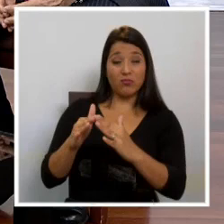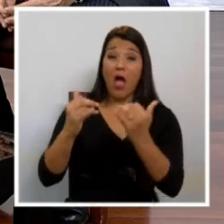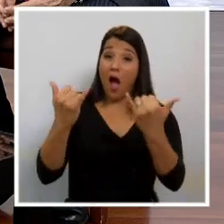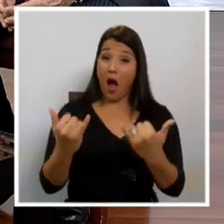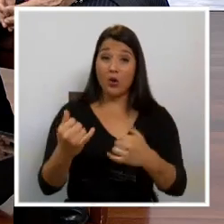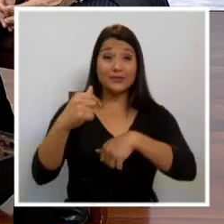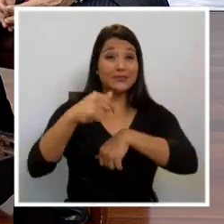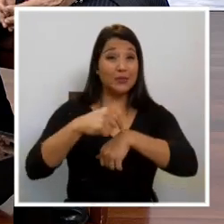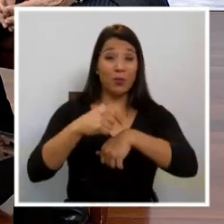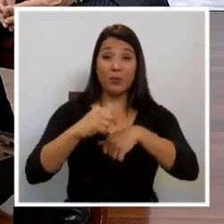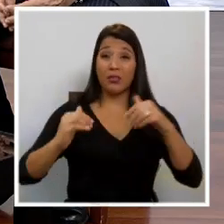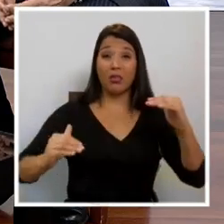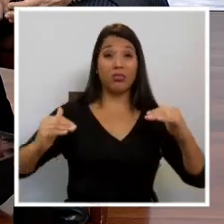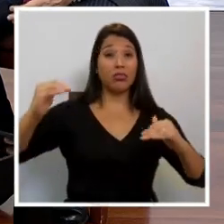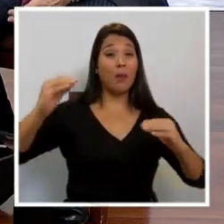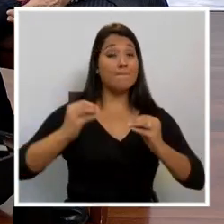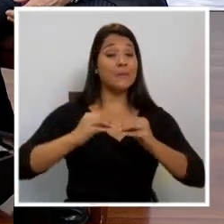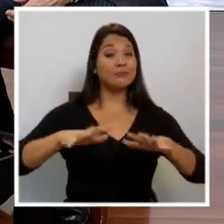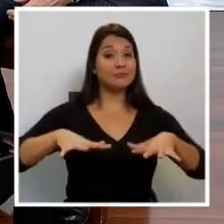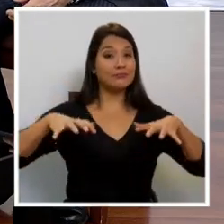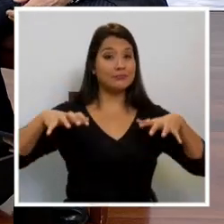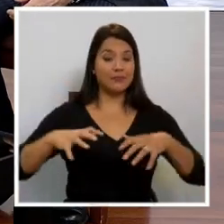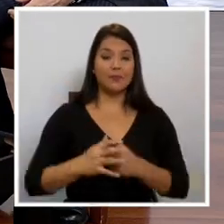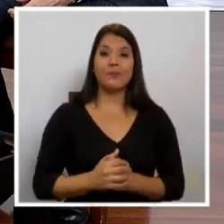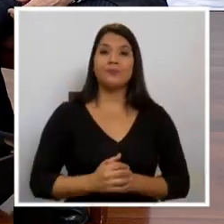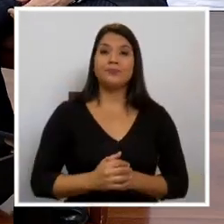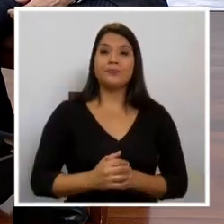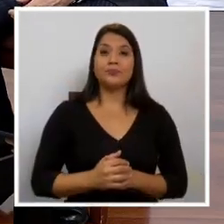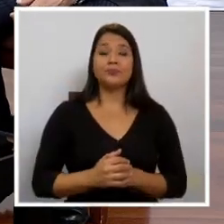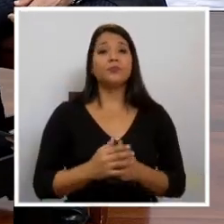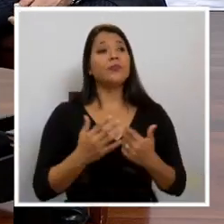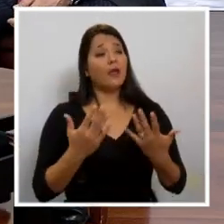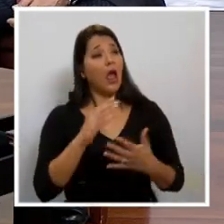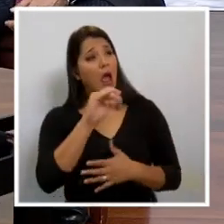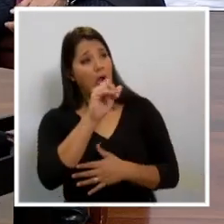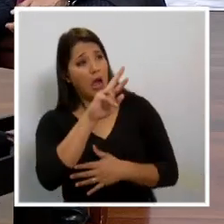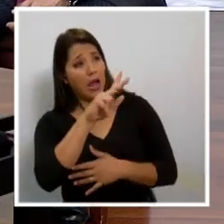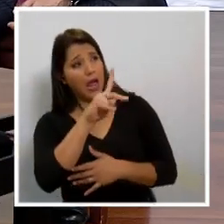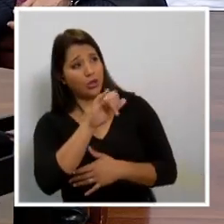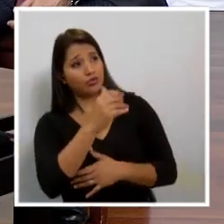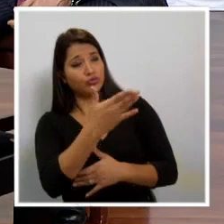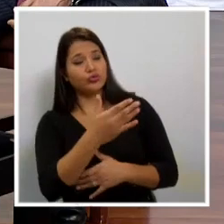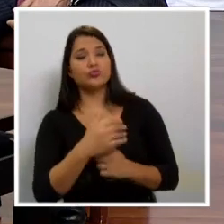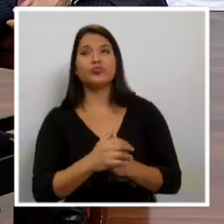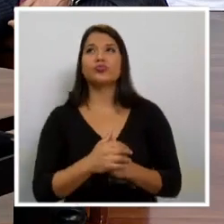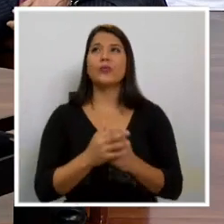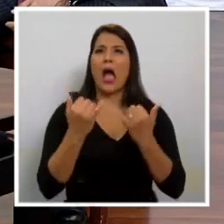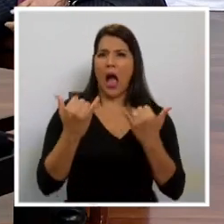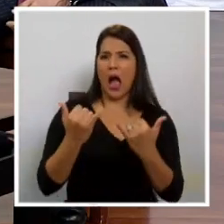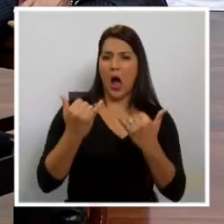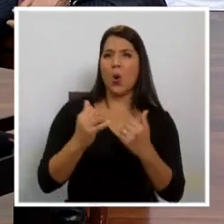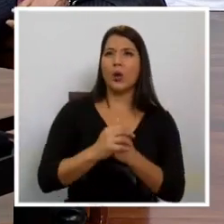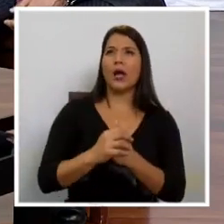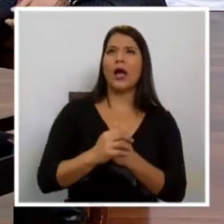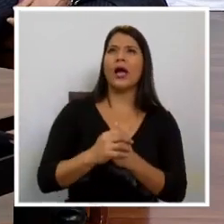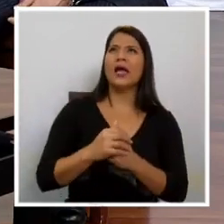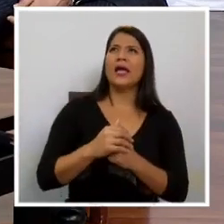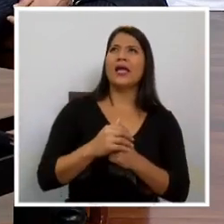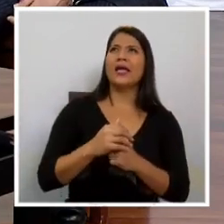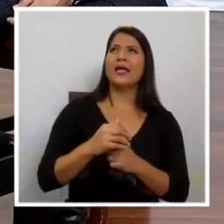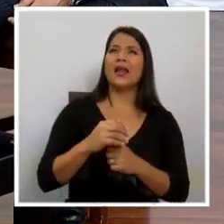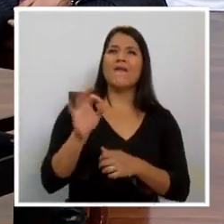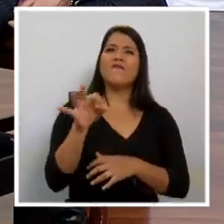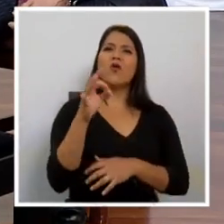está subiendo la tensión. En condiciones donde la recepción del discurso es muy